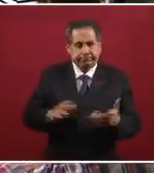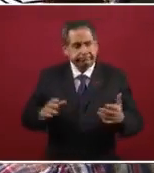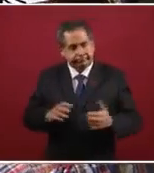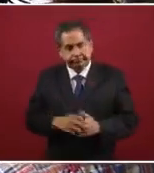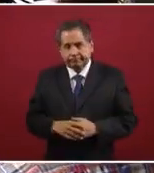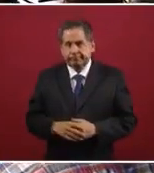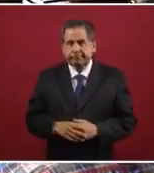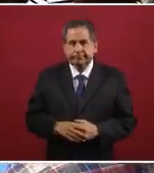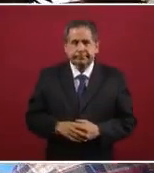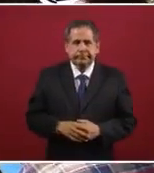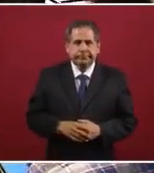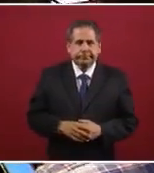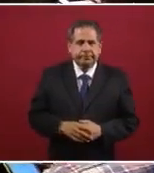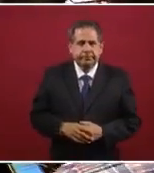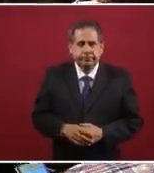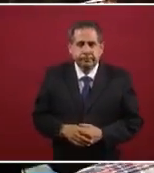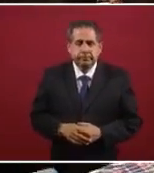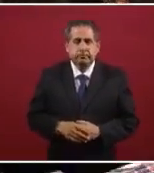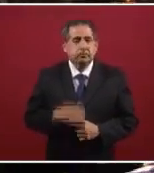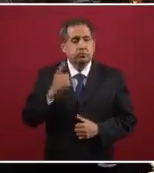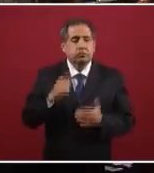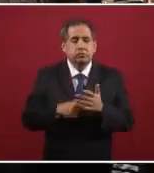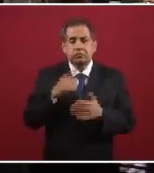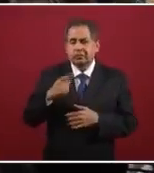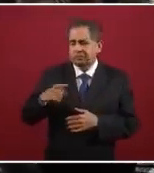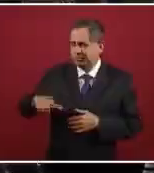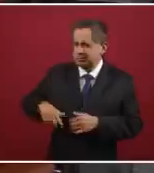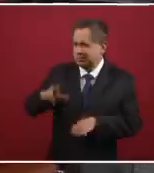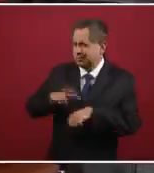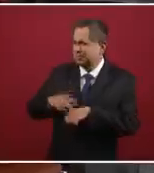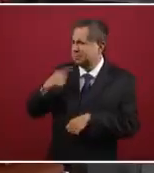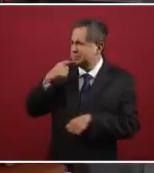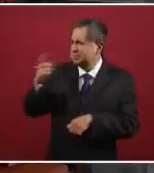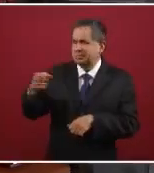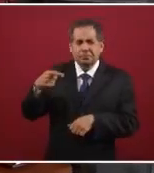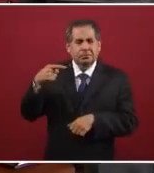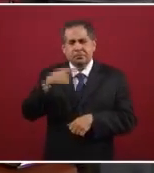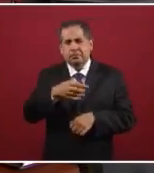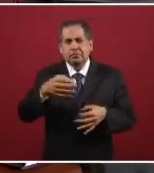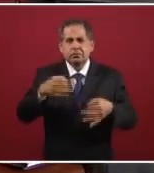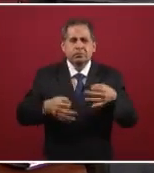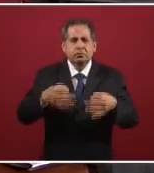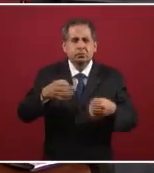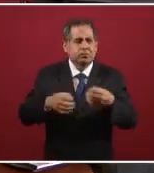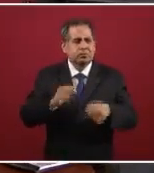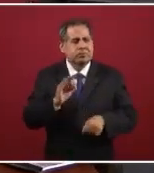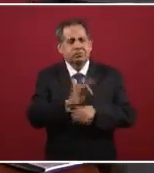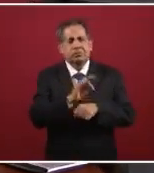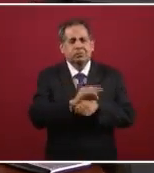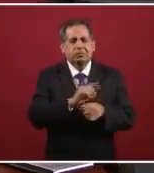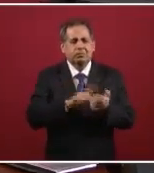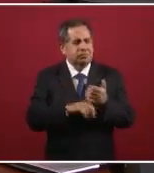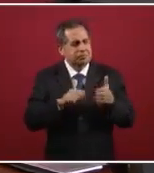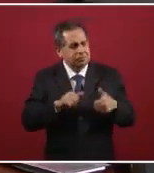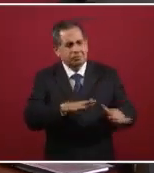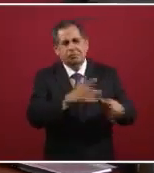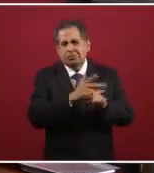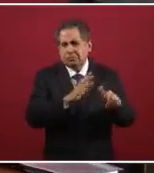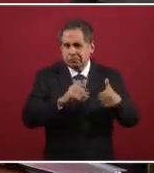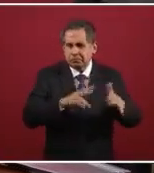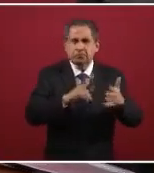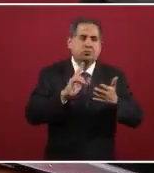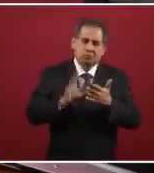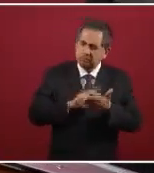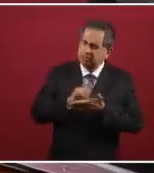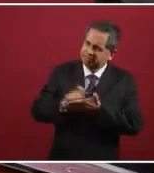vez se queja el gobernador de porque el juez le daba amparo al periodista, y salía el periodista y